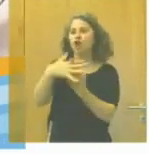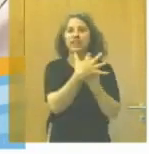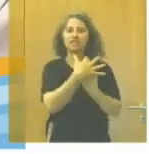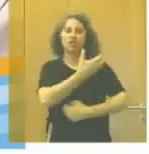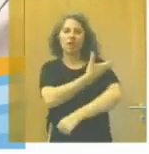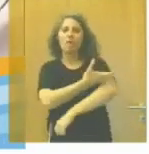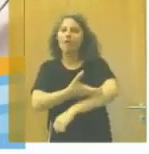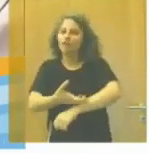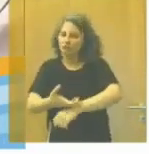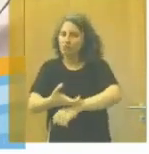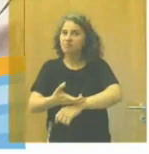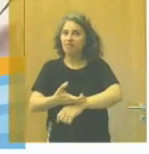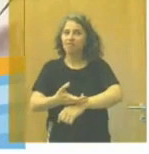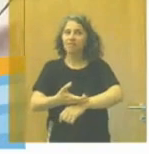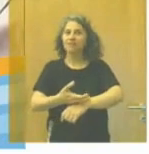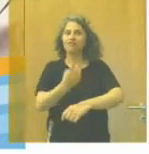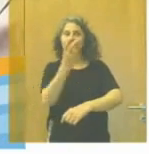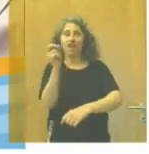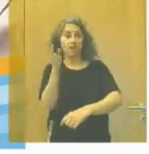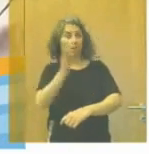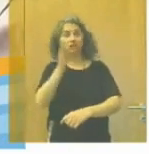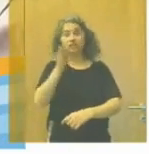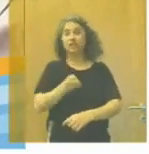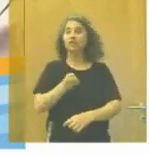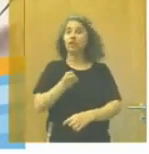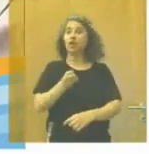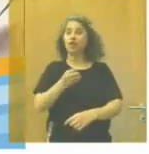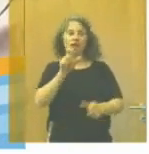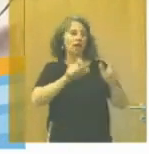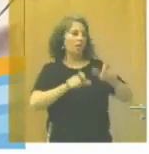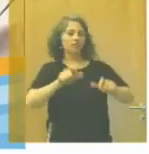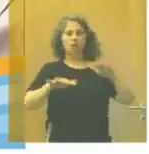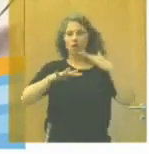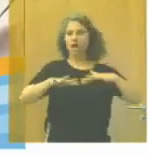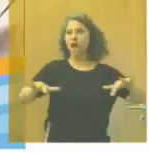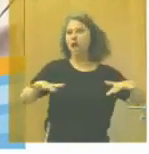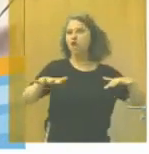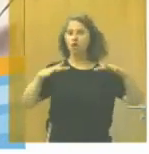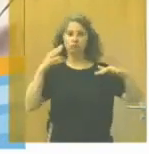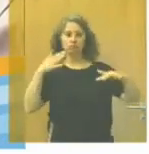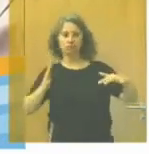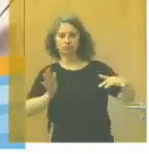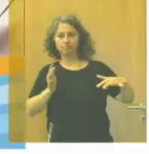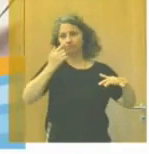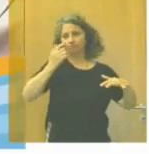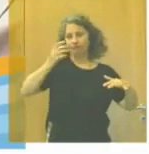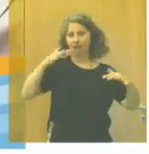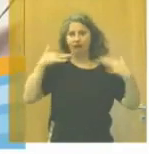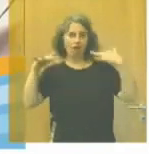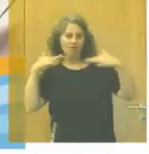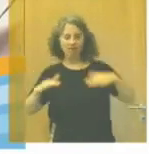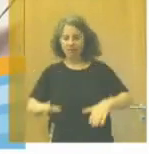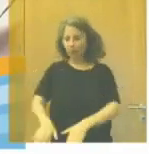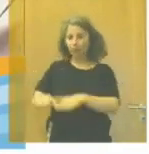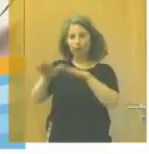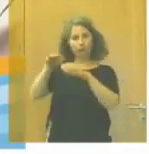pobreza. El 20% de la población de niños, niños y adolescentes crece en